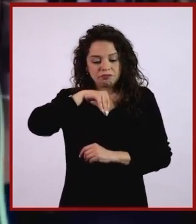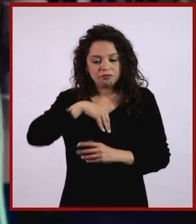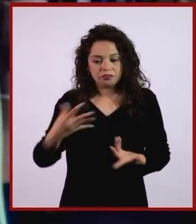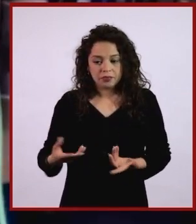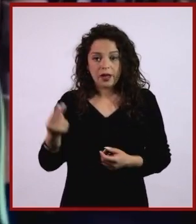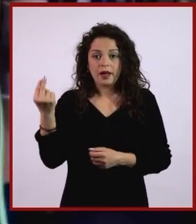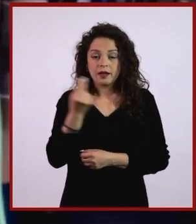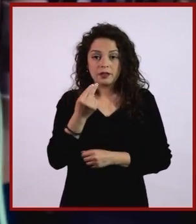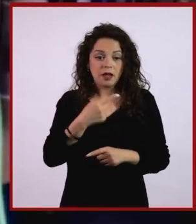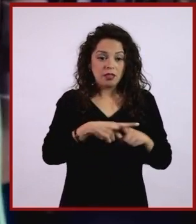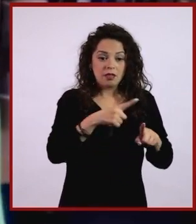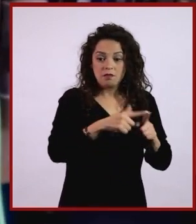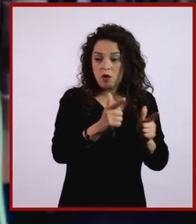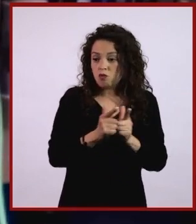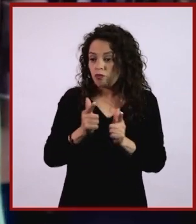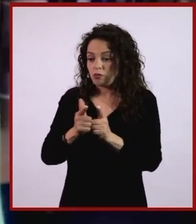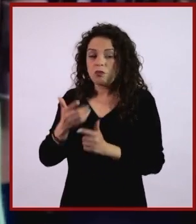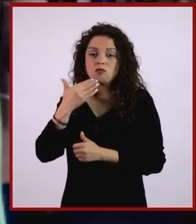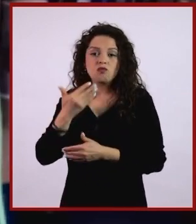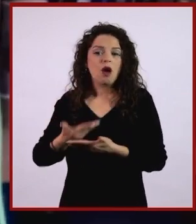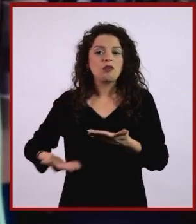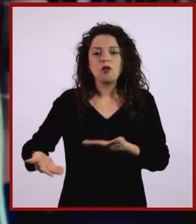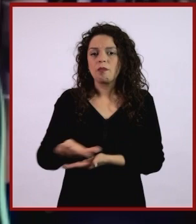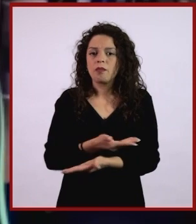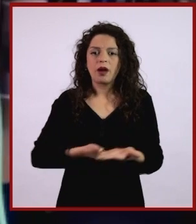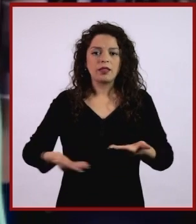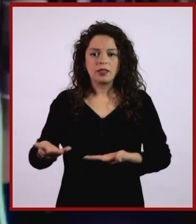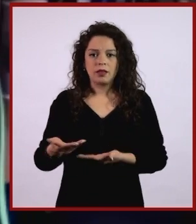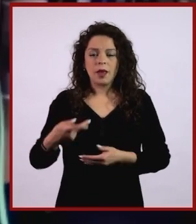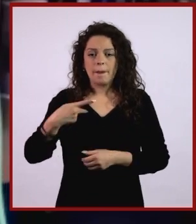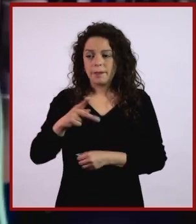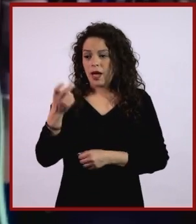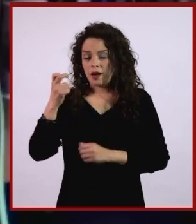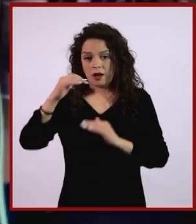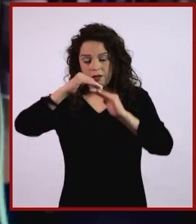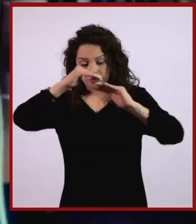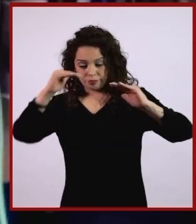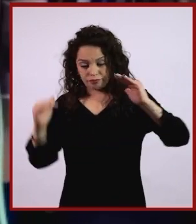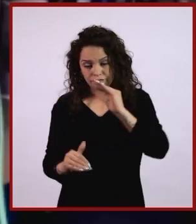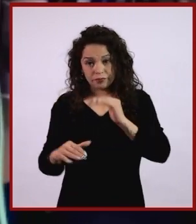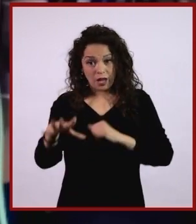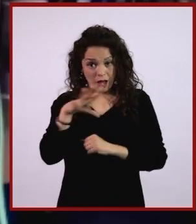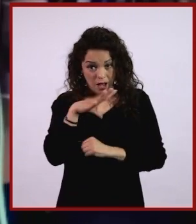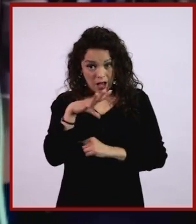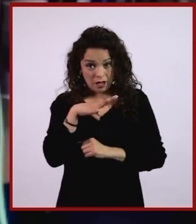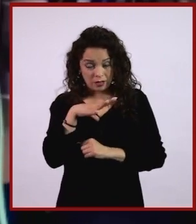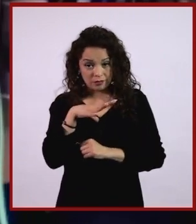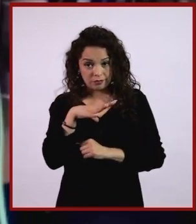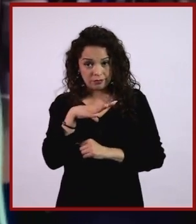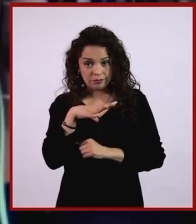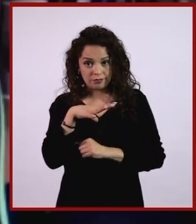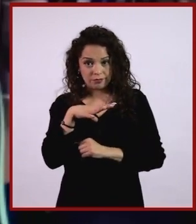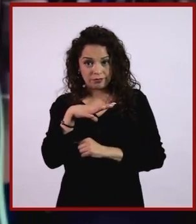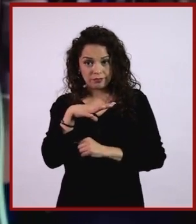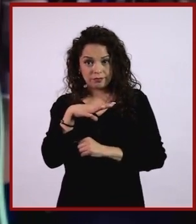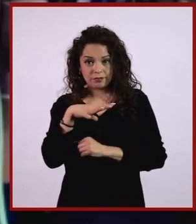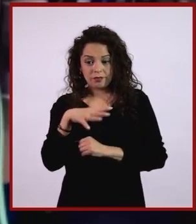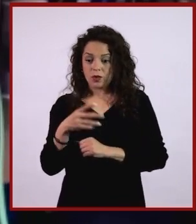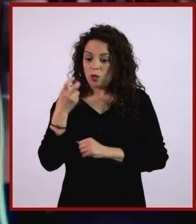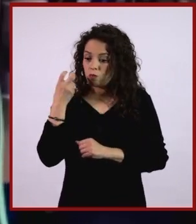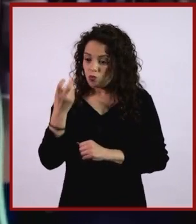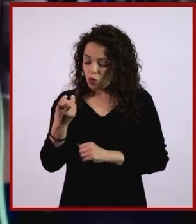construimos mundos compartidos entre los diferentes grupos. Pero otro factor también es que ante estas diferencias en las sociedades,